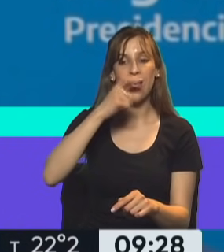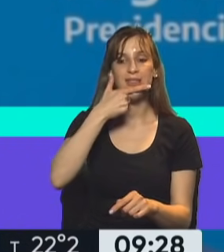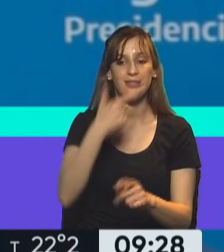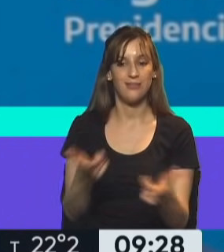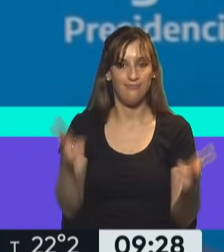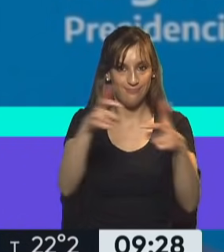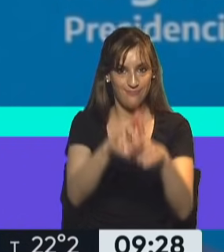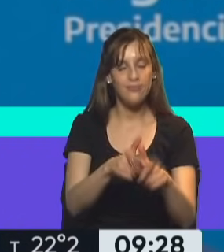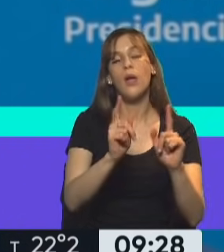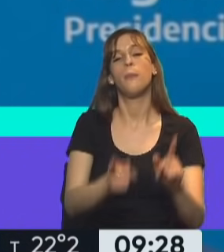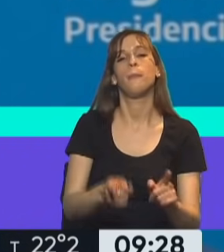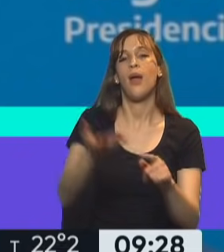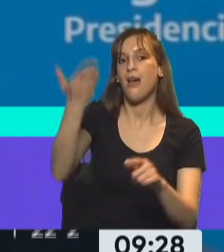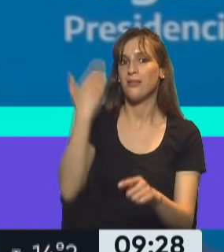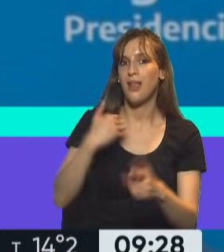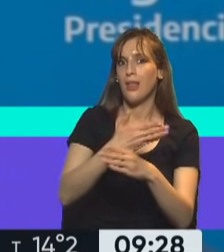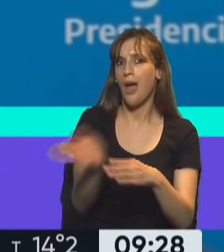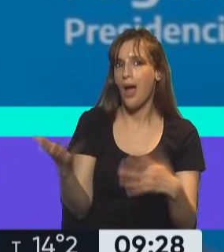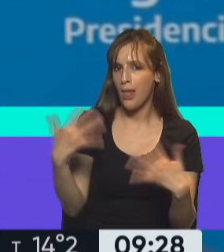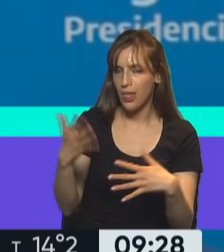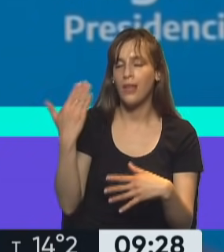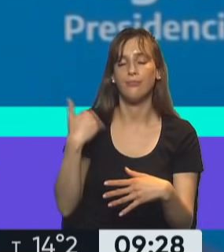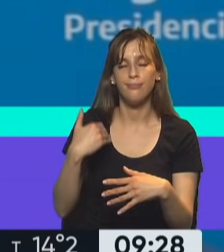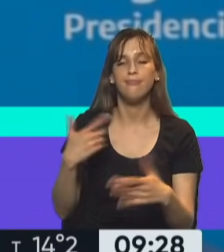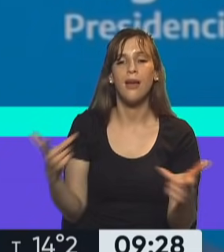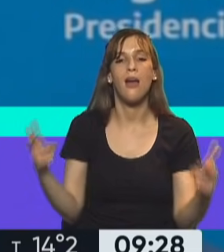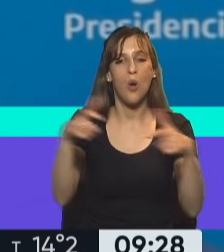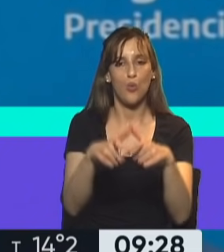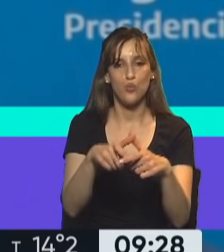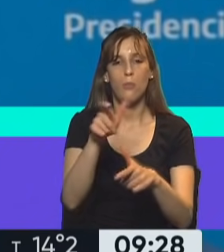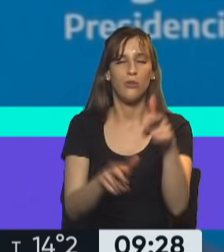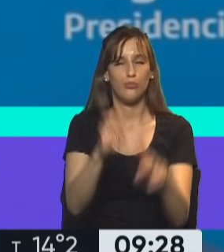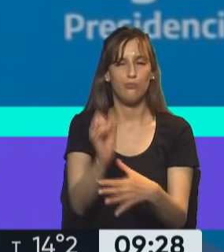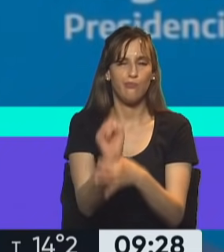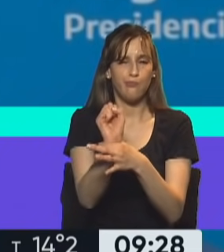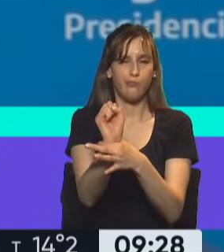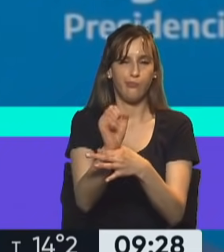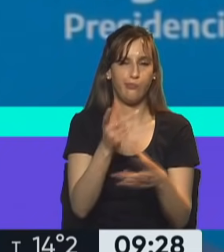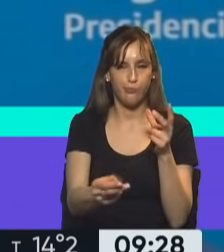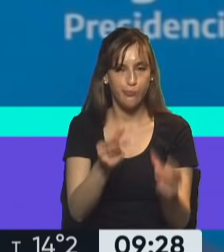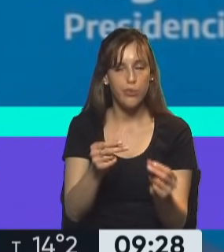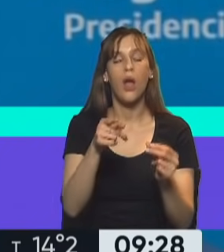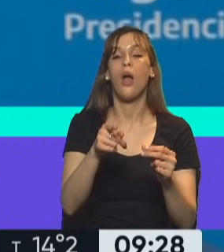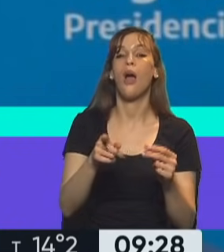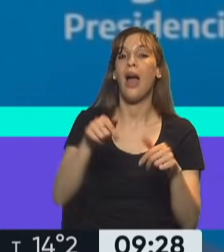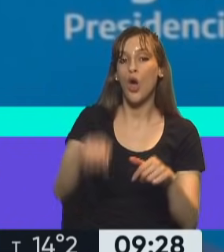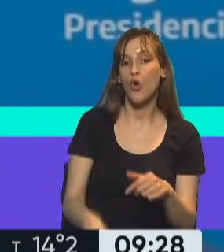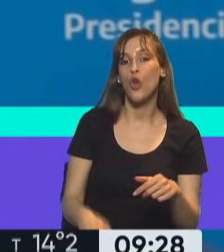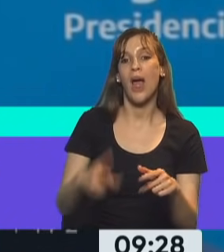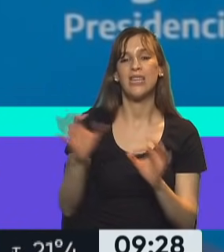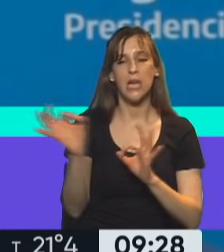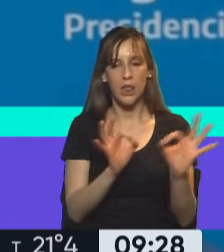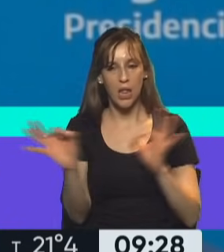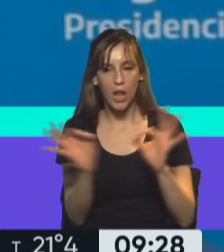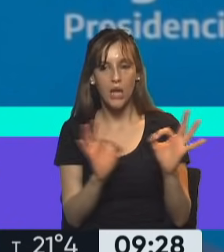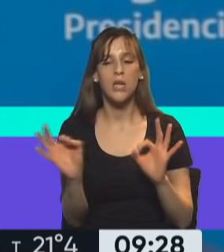última reunión de la Comisión Nacional de Inmunizaciones, así que el plan es durante esta semana trabajar para generar esas estrategias en conjunto